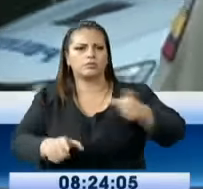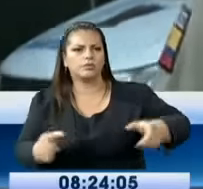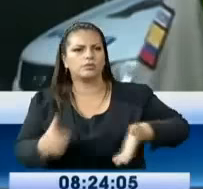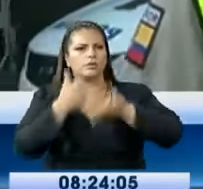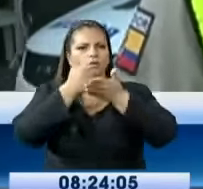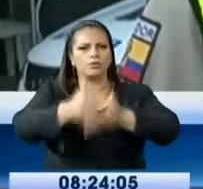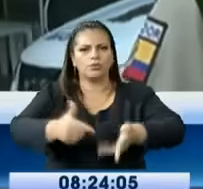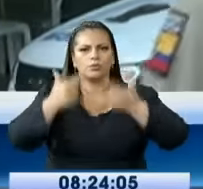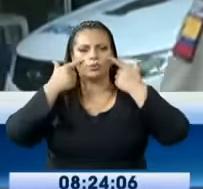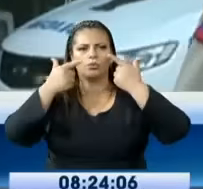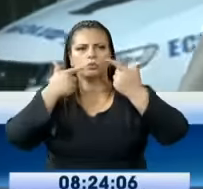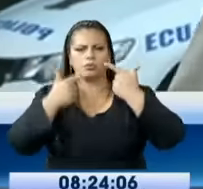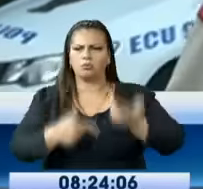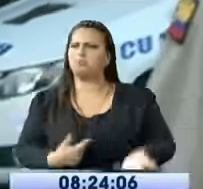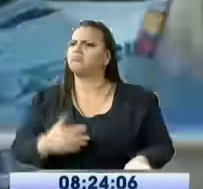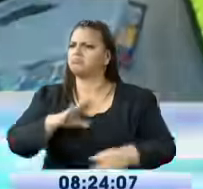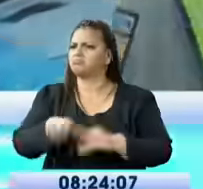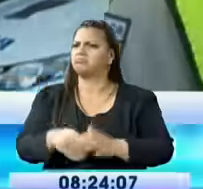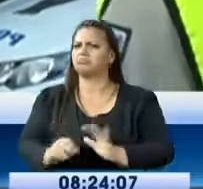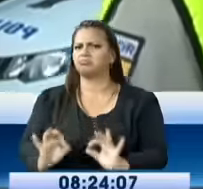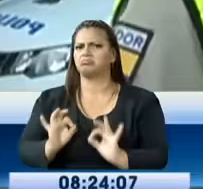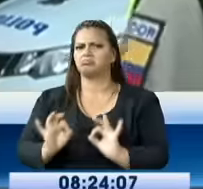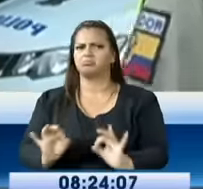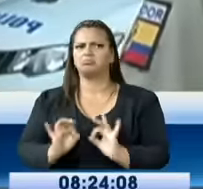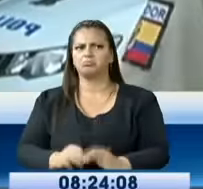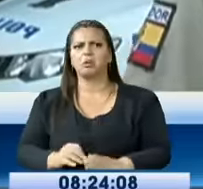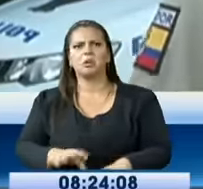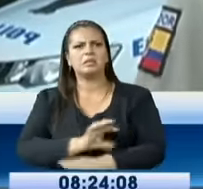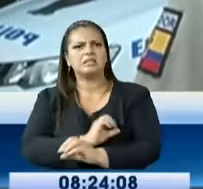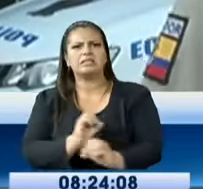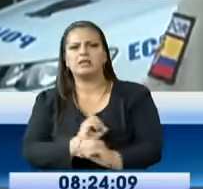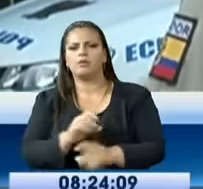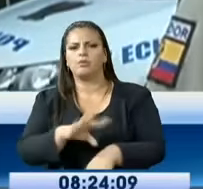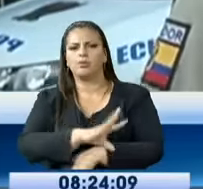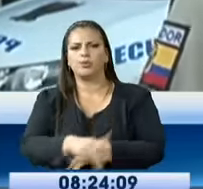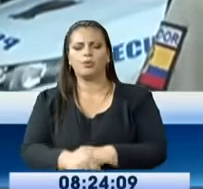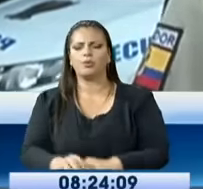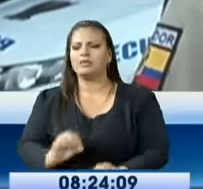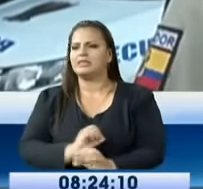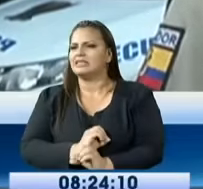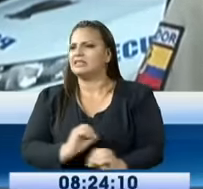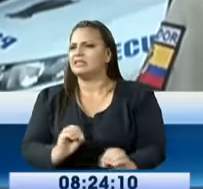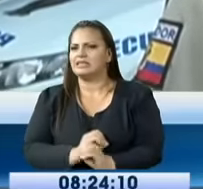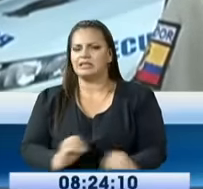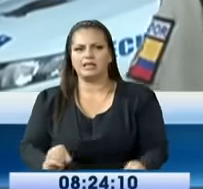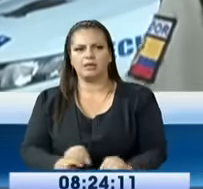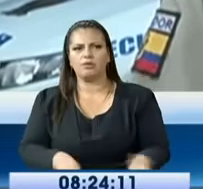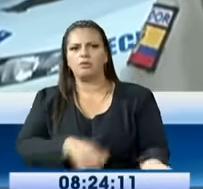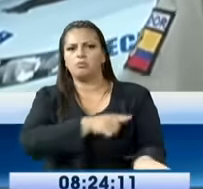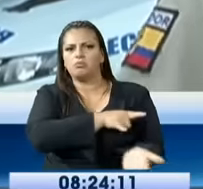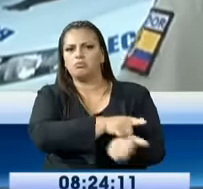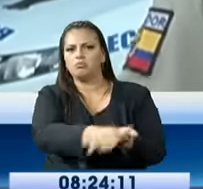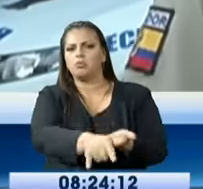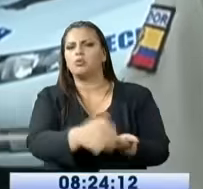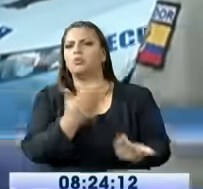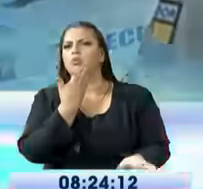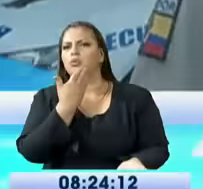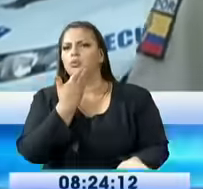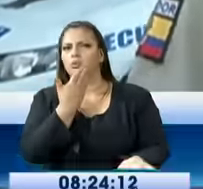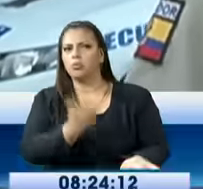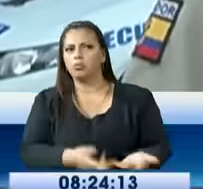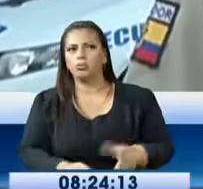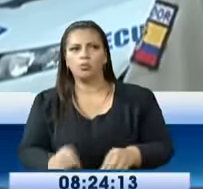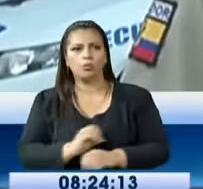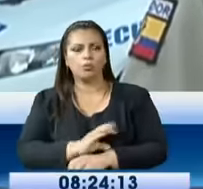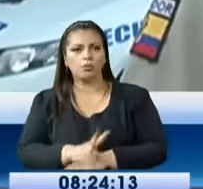resultados. Como le manifestaba, no tenemos cero robos. Al menos lo que va del presente año, lo que va del 1 de diciembre hasta